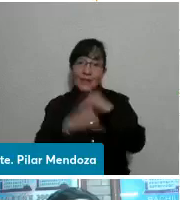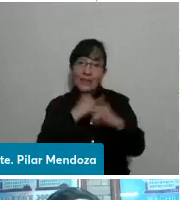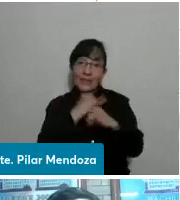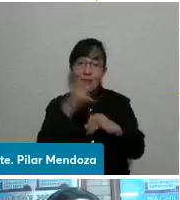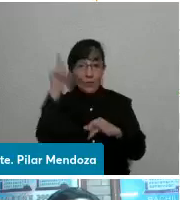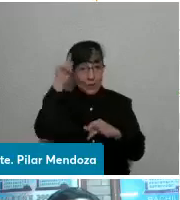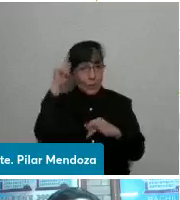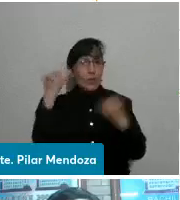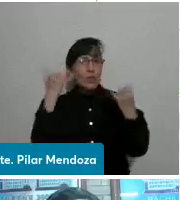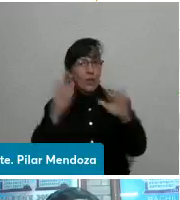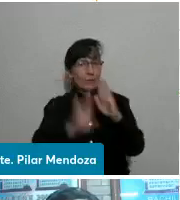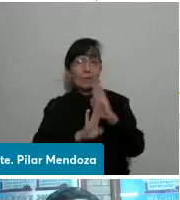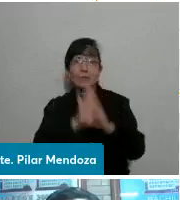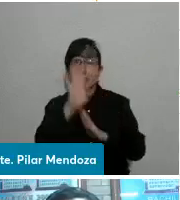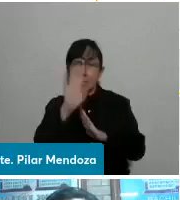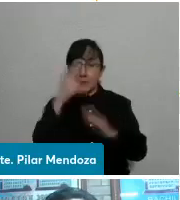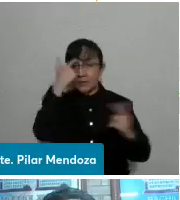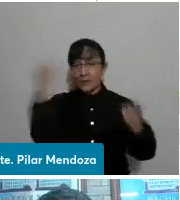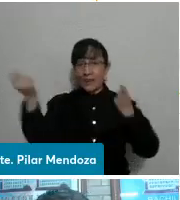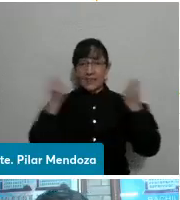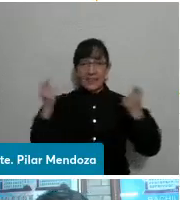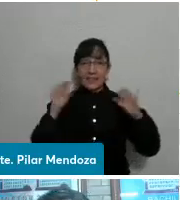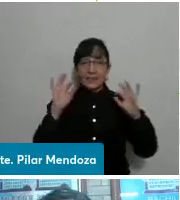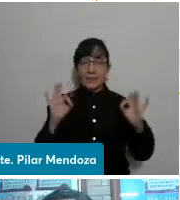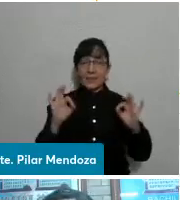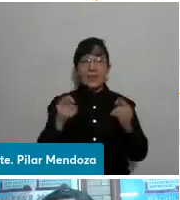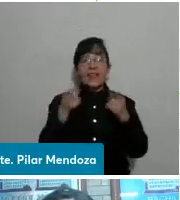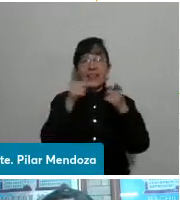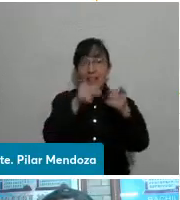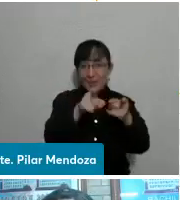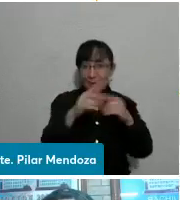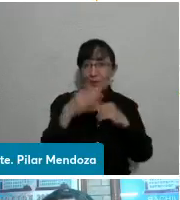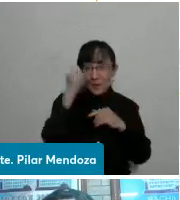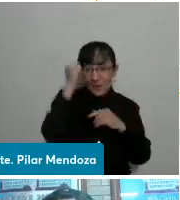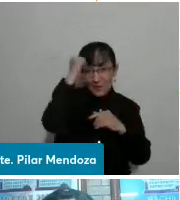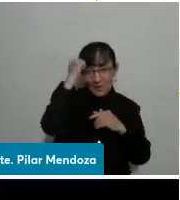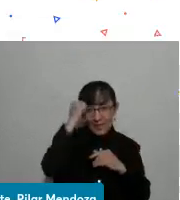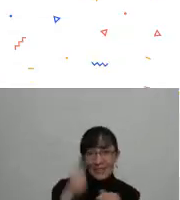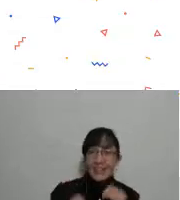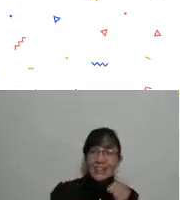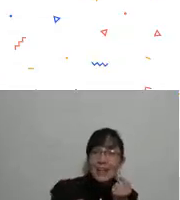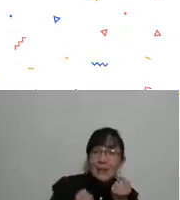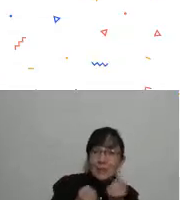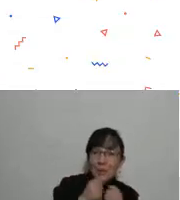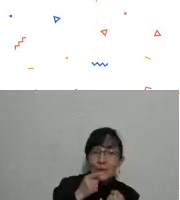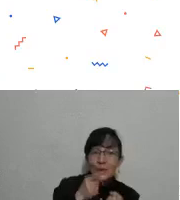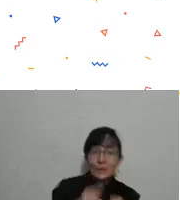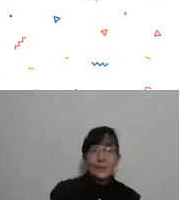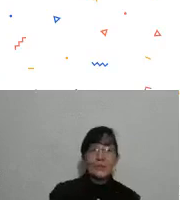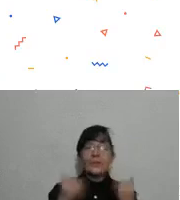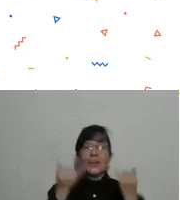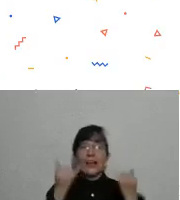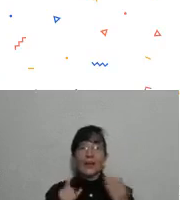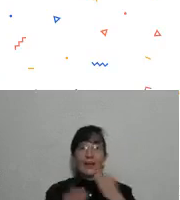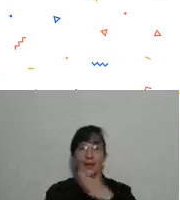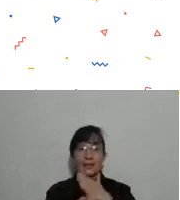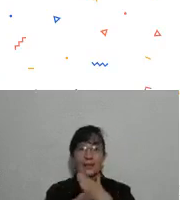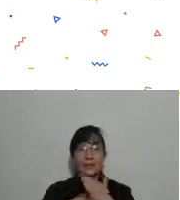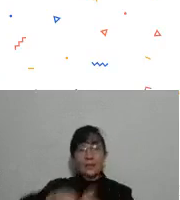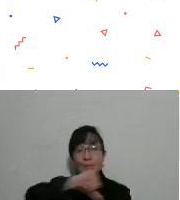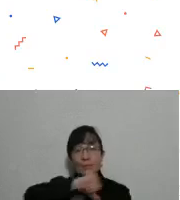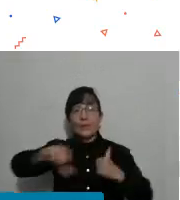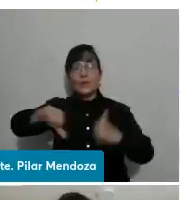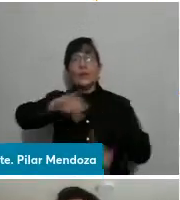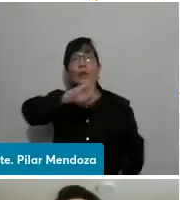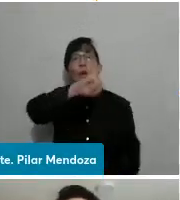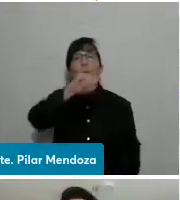está desarrollando esa estrategia y Carolina es la docente de apoyo de este colegio. Bueno, voy a continuar con el profesor Juan